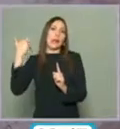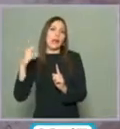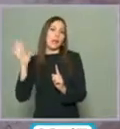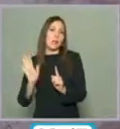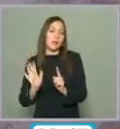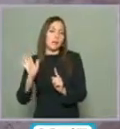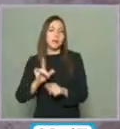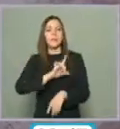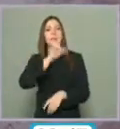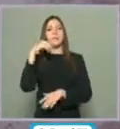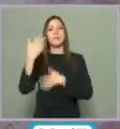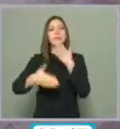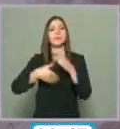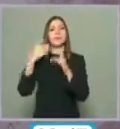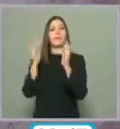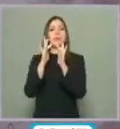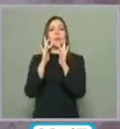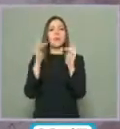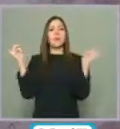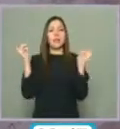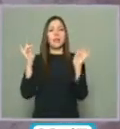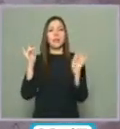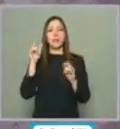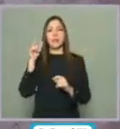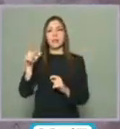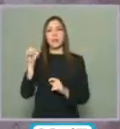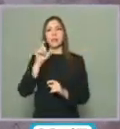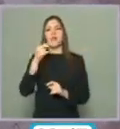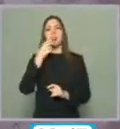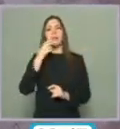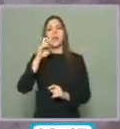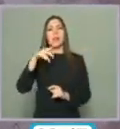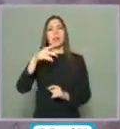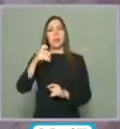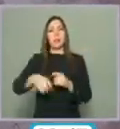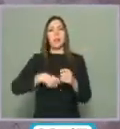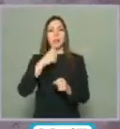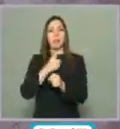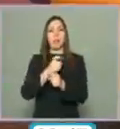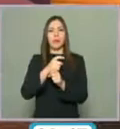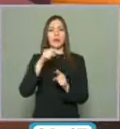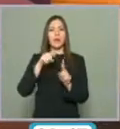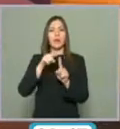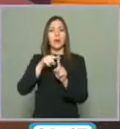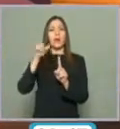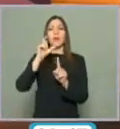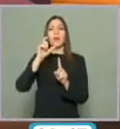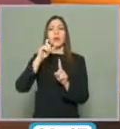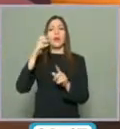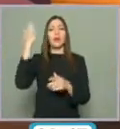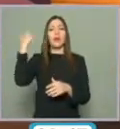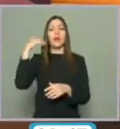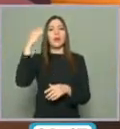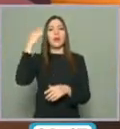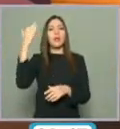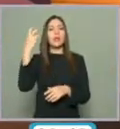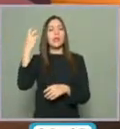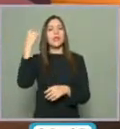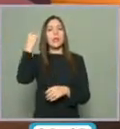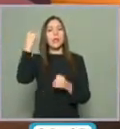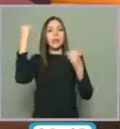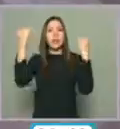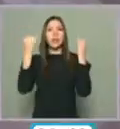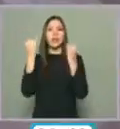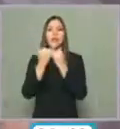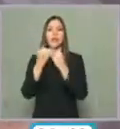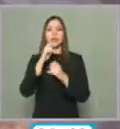el siglo XVI, cuando guillotinan a Enrique I, creo que es Enrique I, con la caída de esta ideología